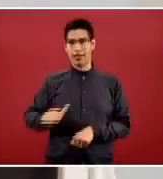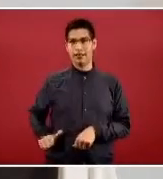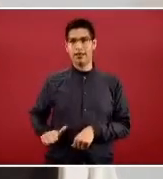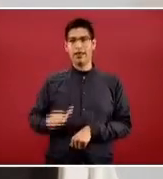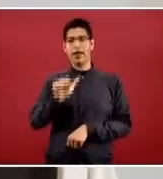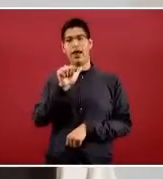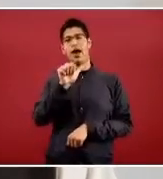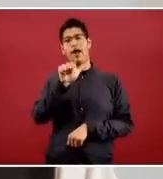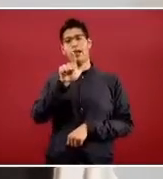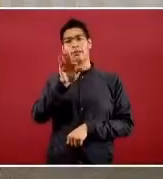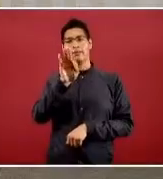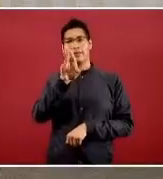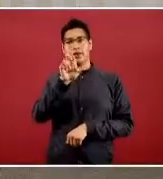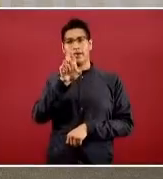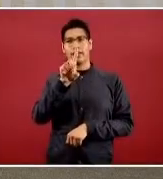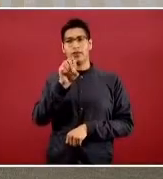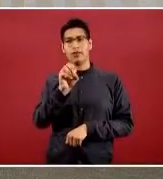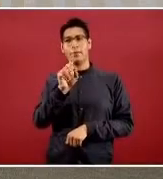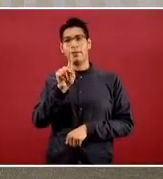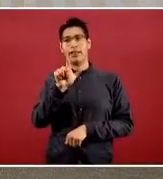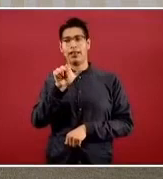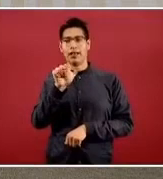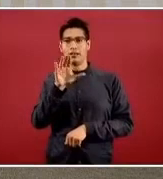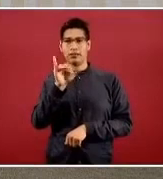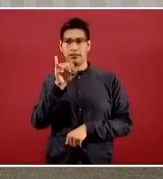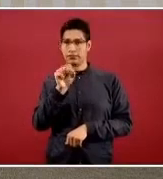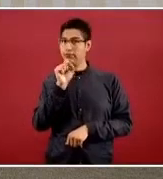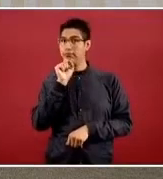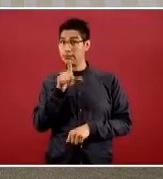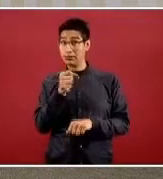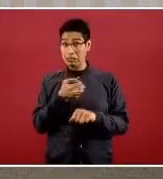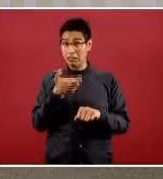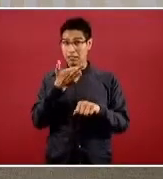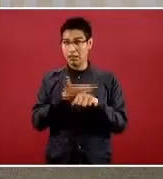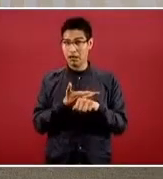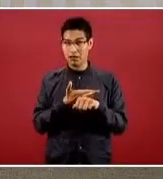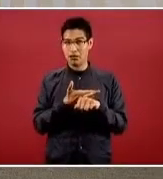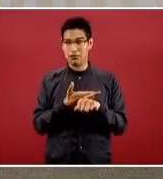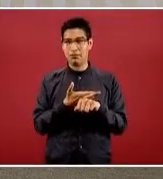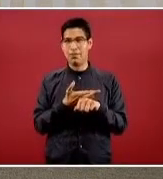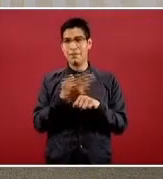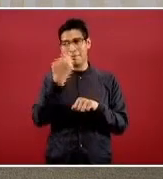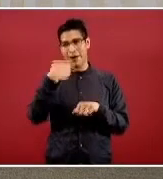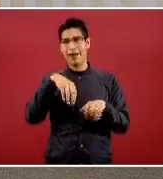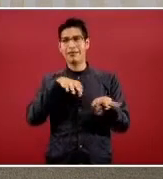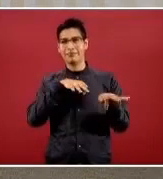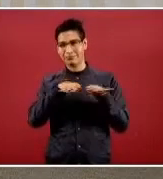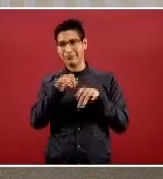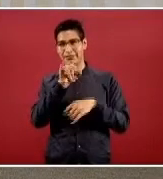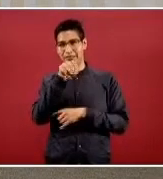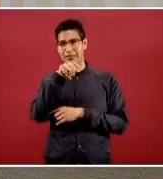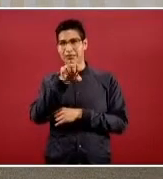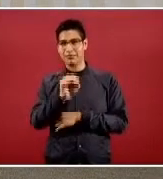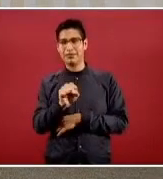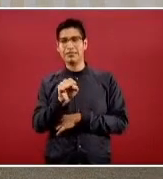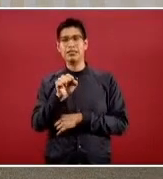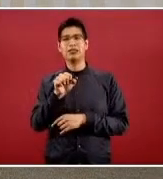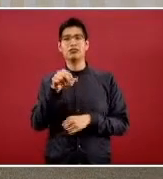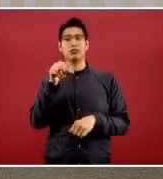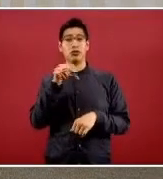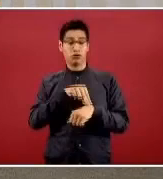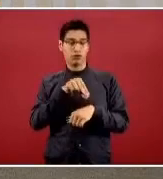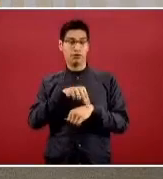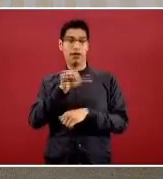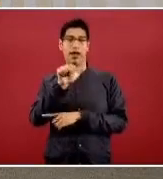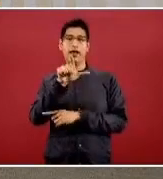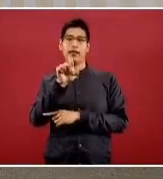Palacios, junto con el secretario de nuestro sindicato de trabajadores de Seguro Social, doctor Alejandro Cantú,